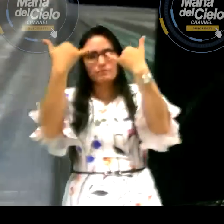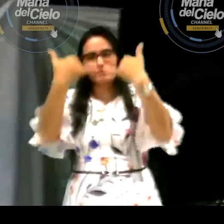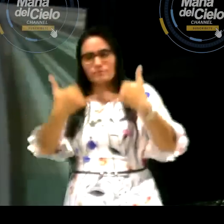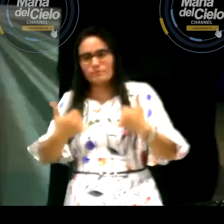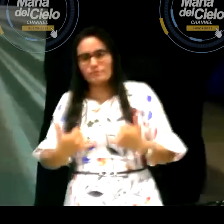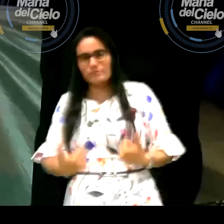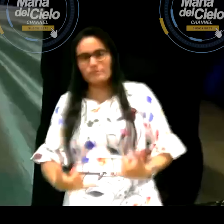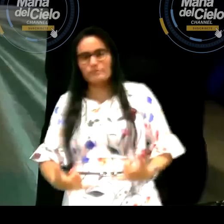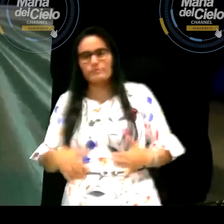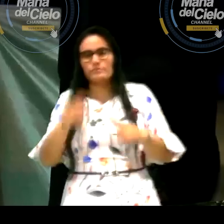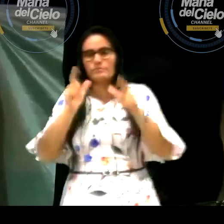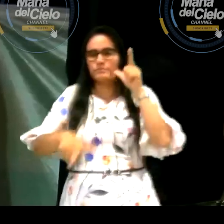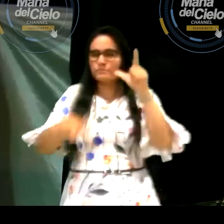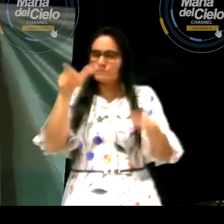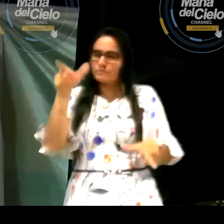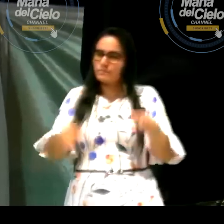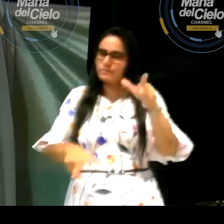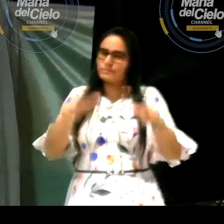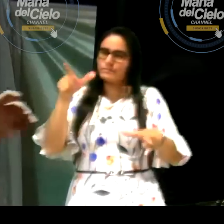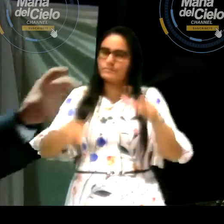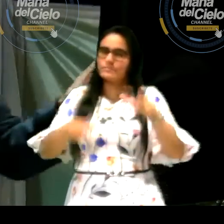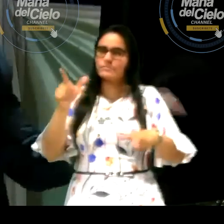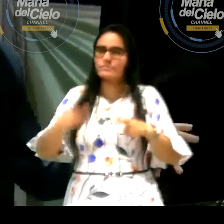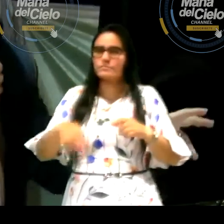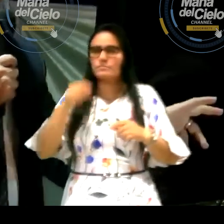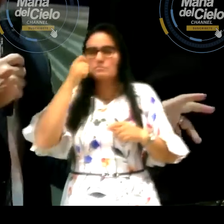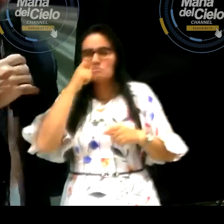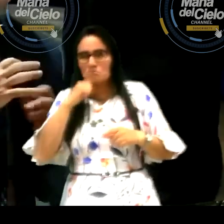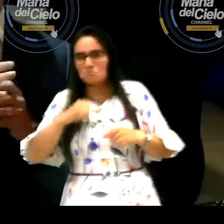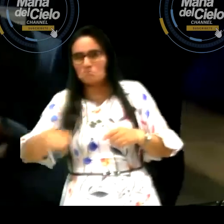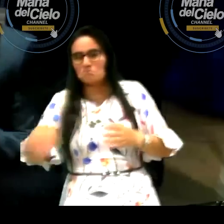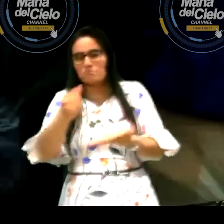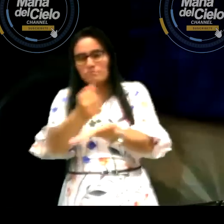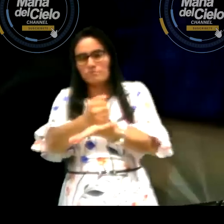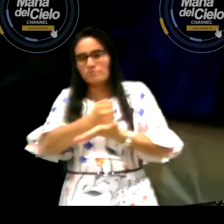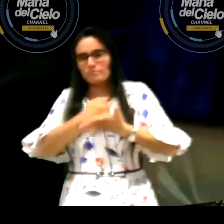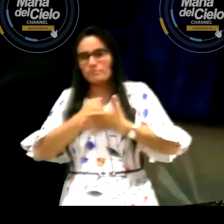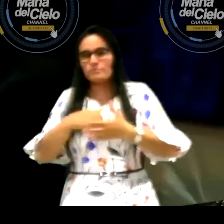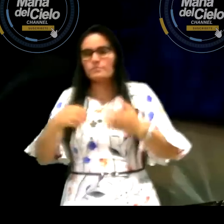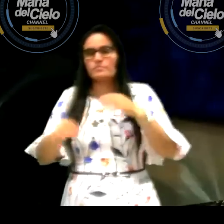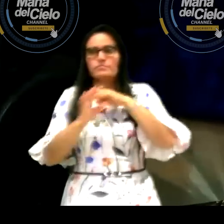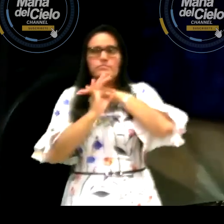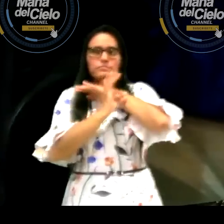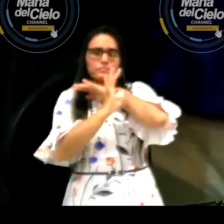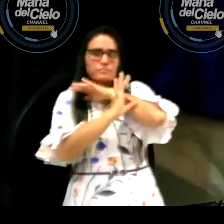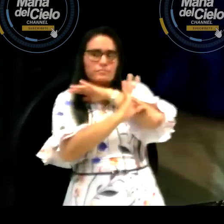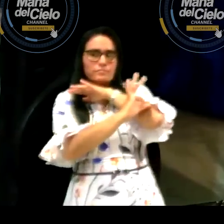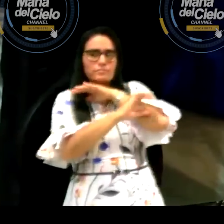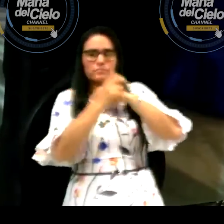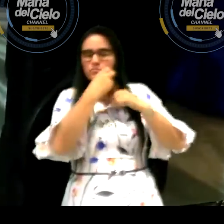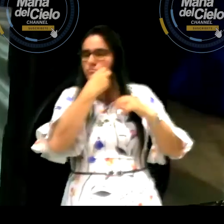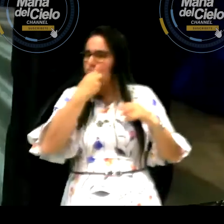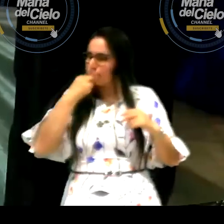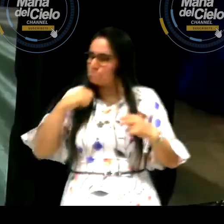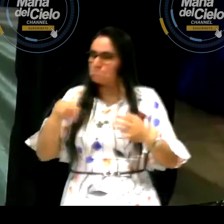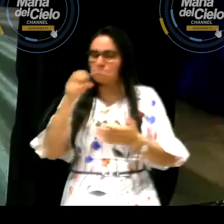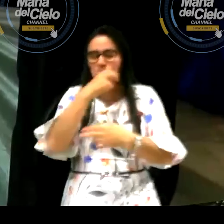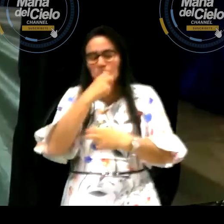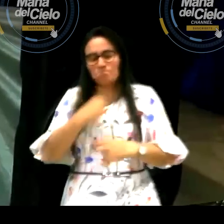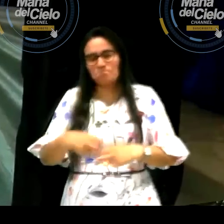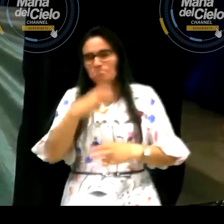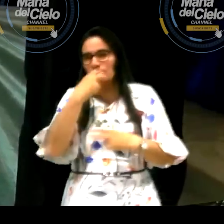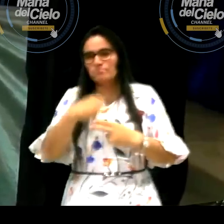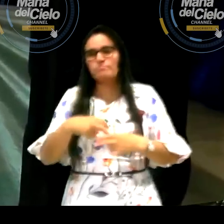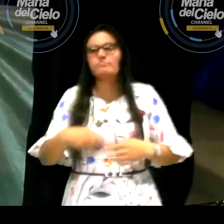ellos mismos. Han buscado ayuda a través de profesionales y siguen peores. La familia no ha podido